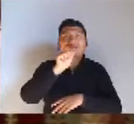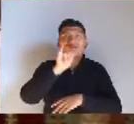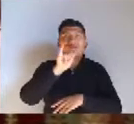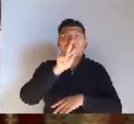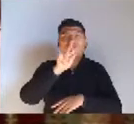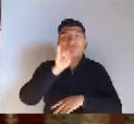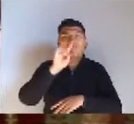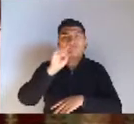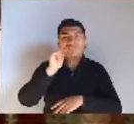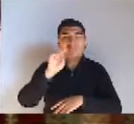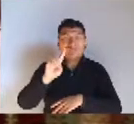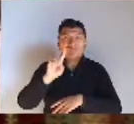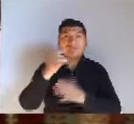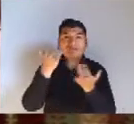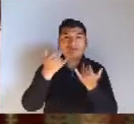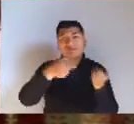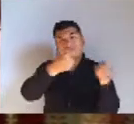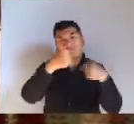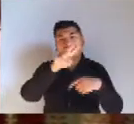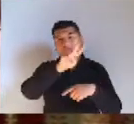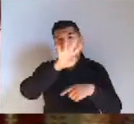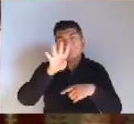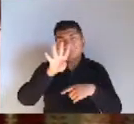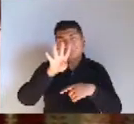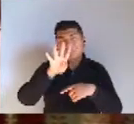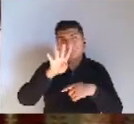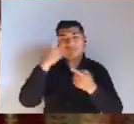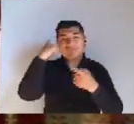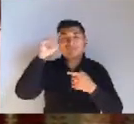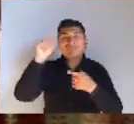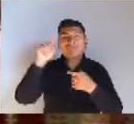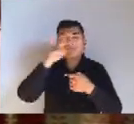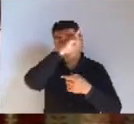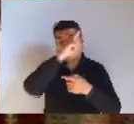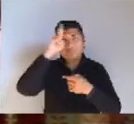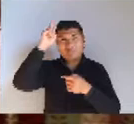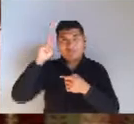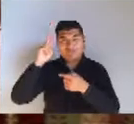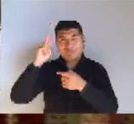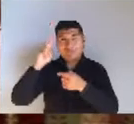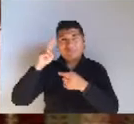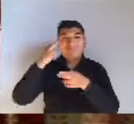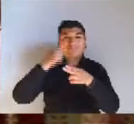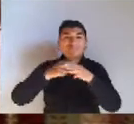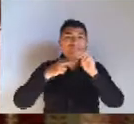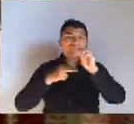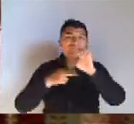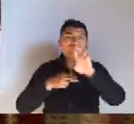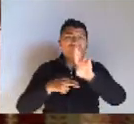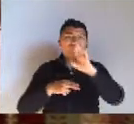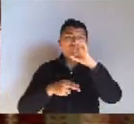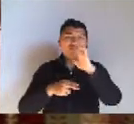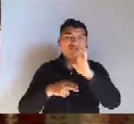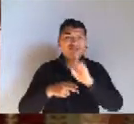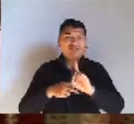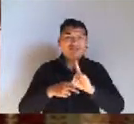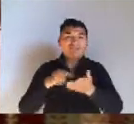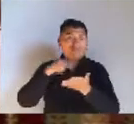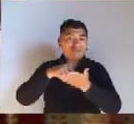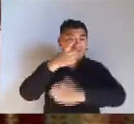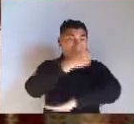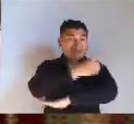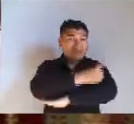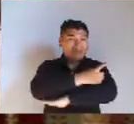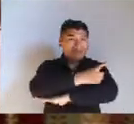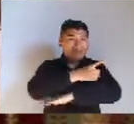Santísima. Y ahora se nos viene el 24 para celebrar la Virgen de las Mercedes. No nos olvidemos este día de